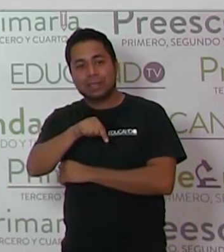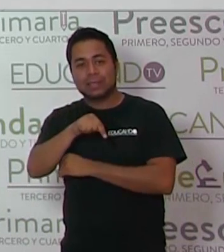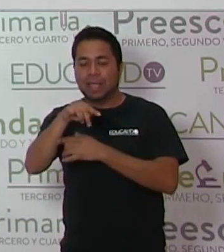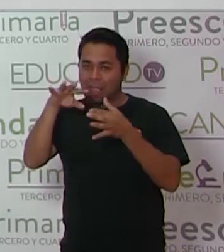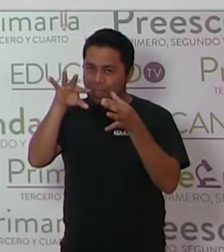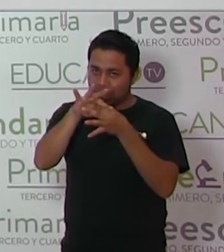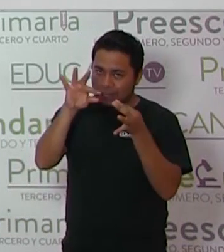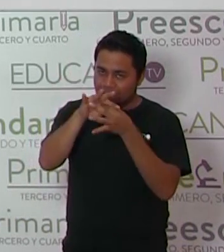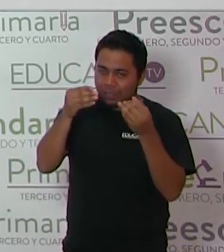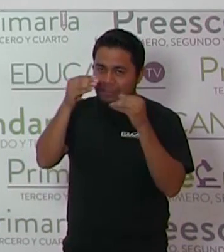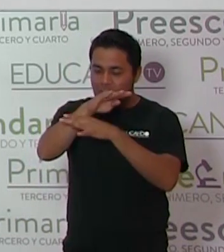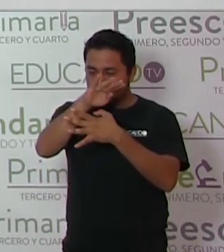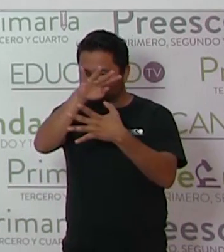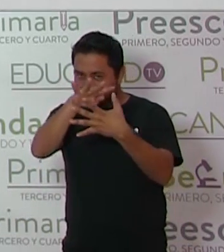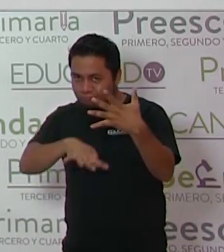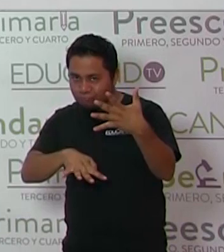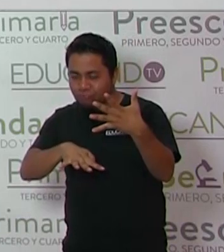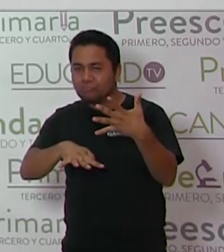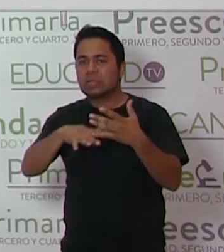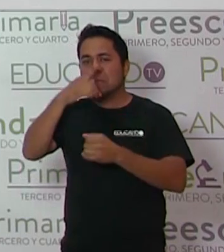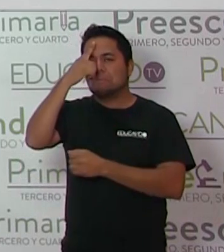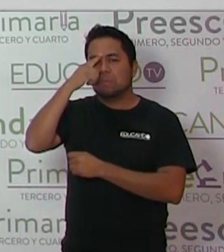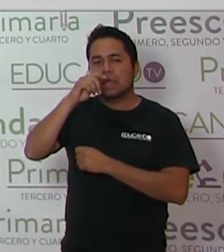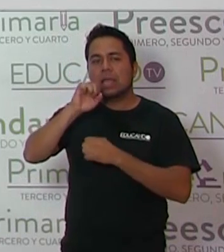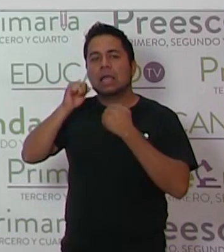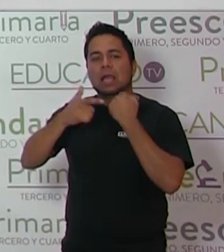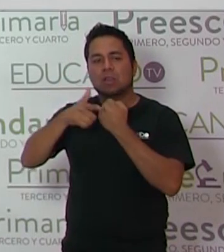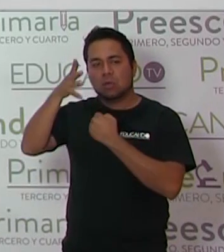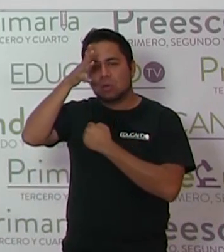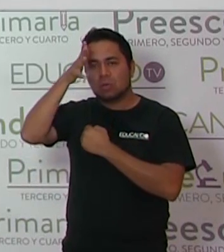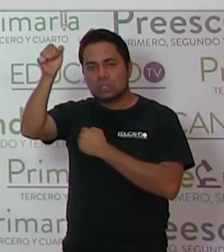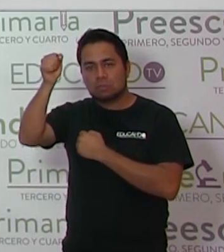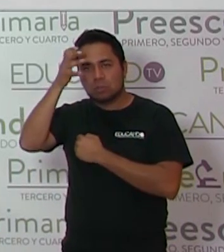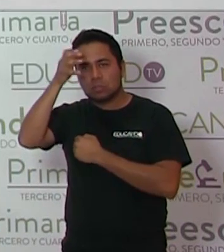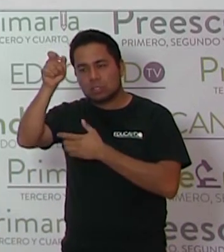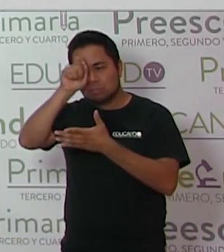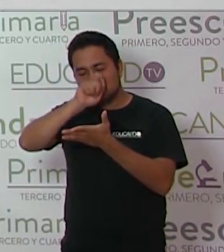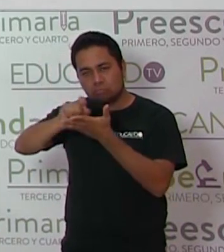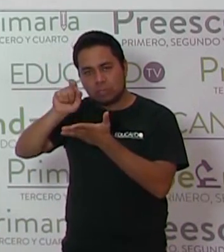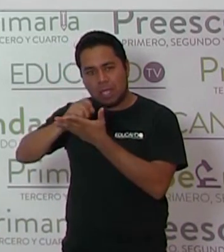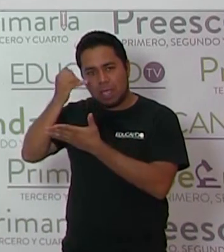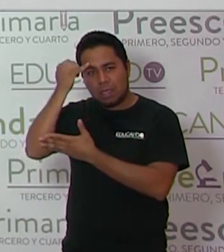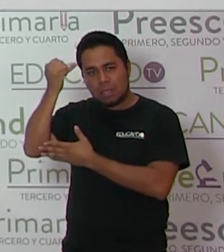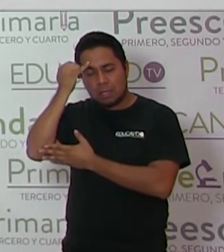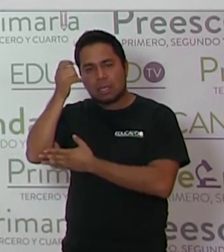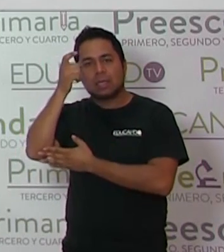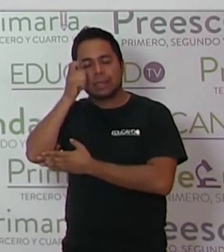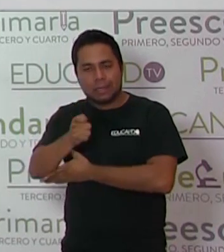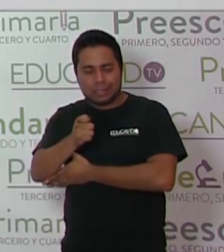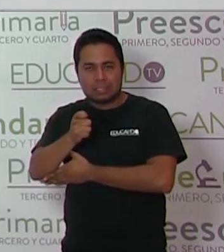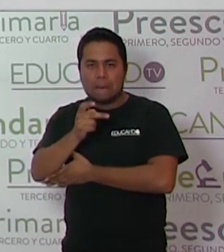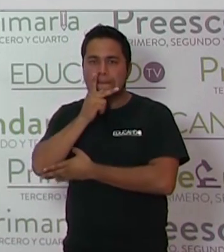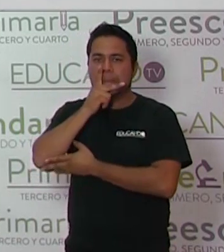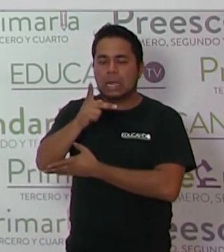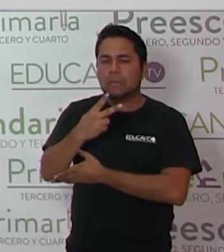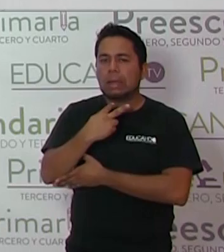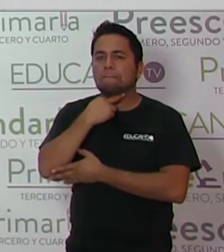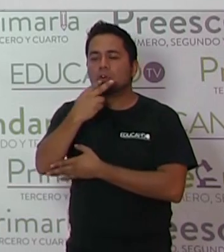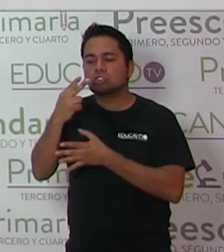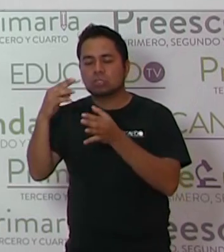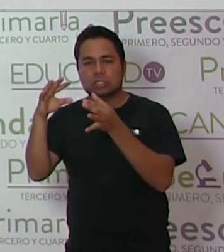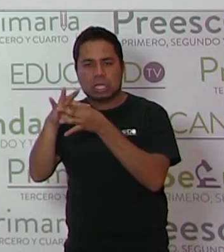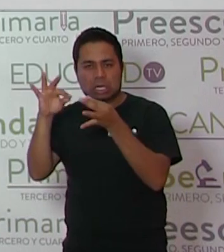pequeño esquema que resume con algunos conceptos e ideas qué es este concepto, qué es la